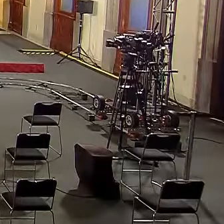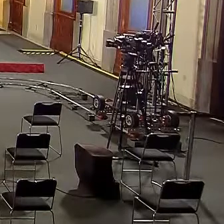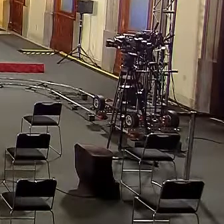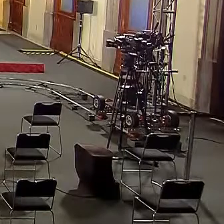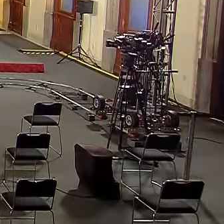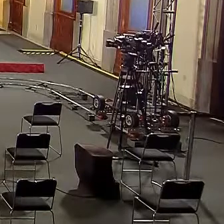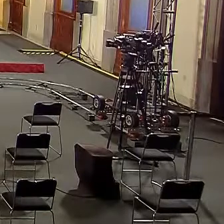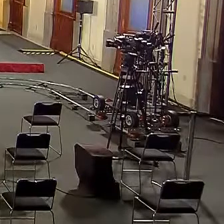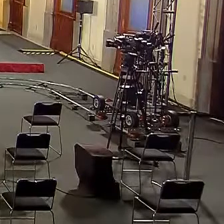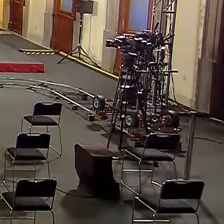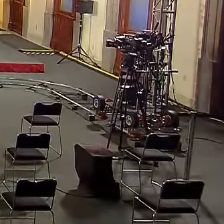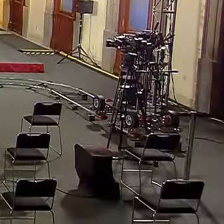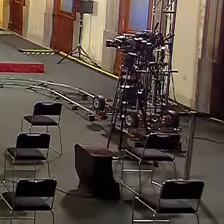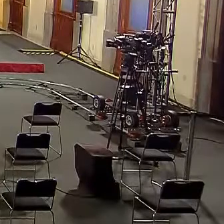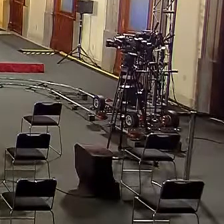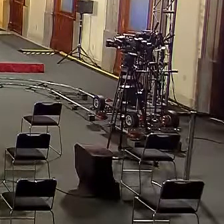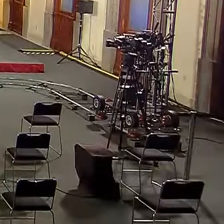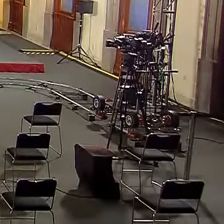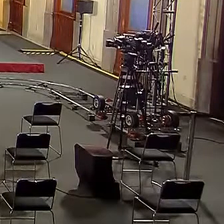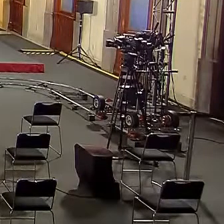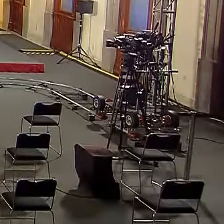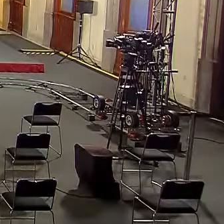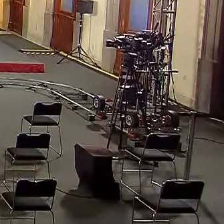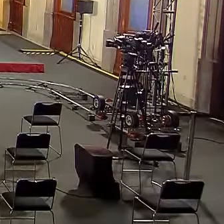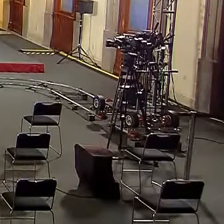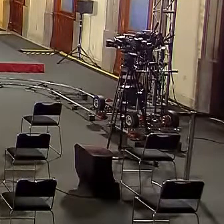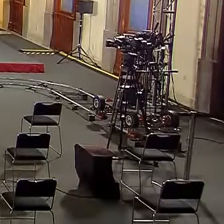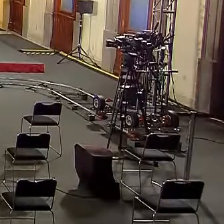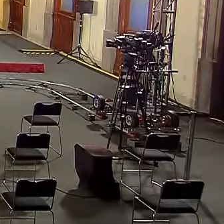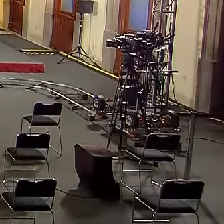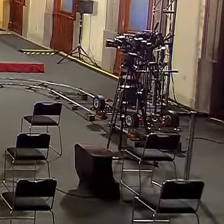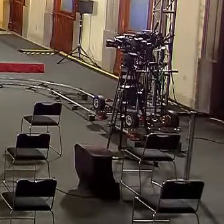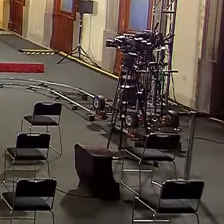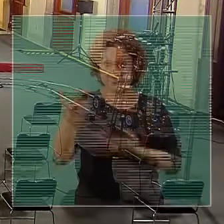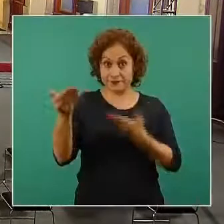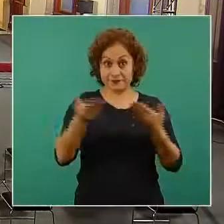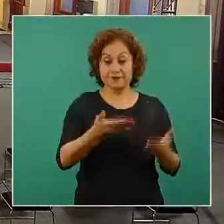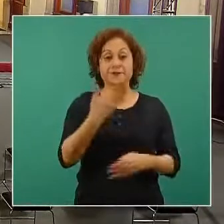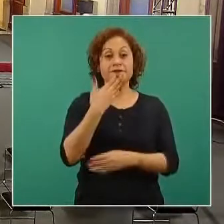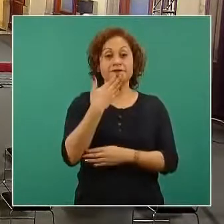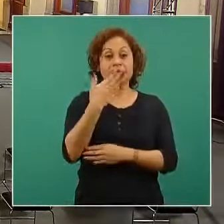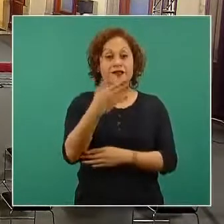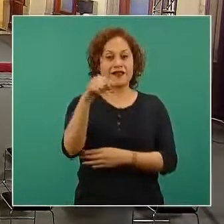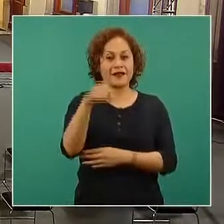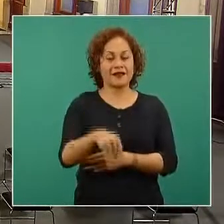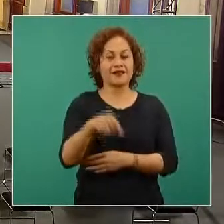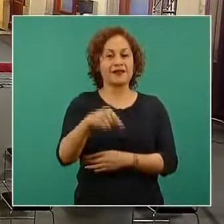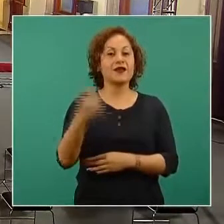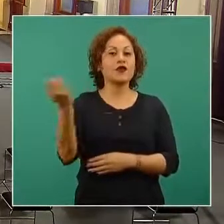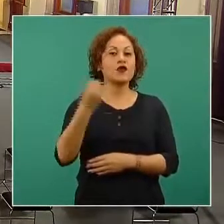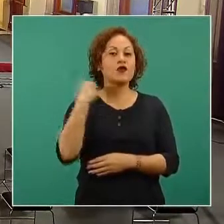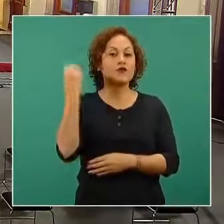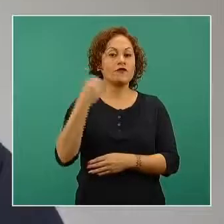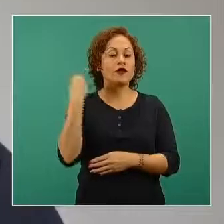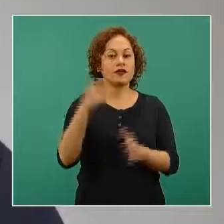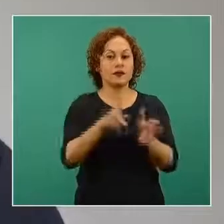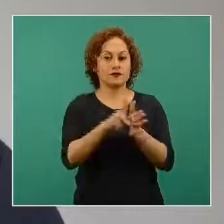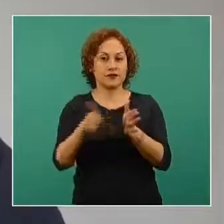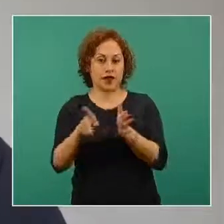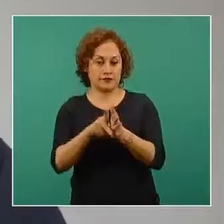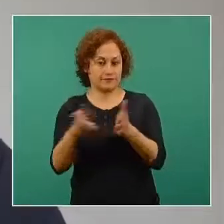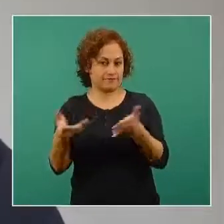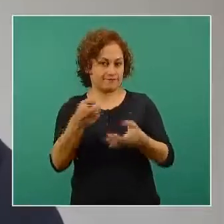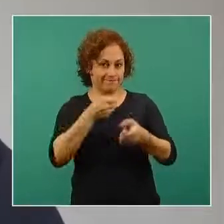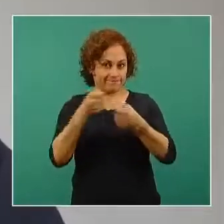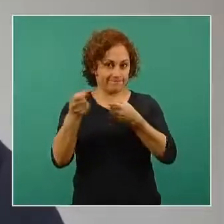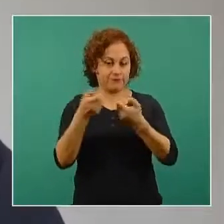Muy buenas noches, tengan todas y todos, les damos una cordial bienvenida a esta conferencia de prensa en relación